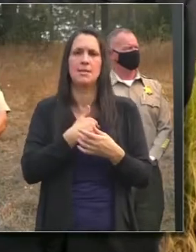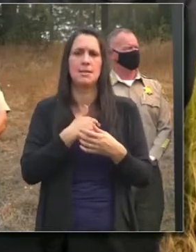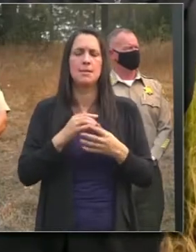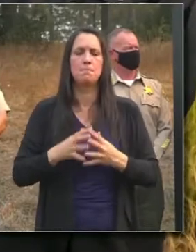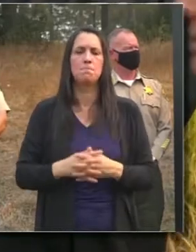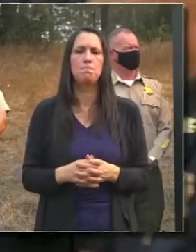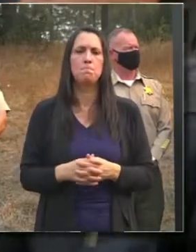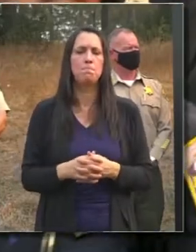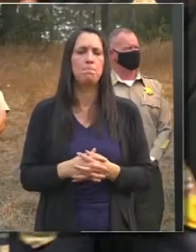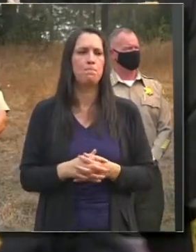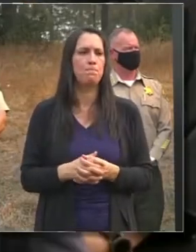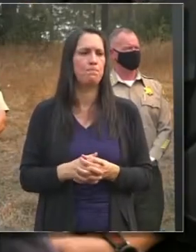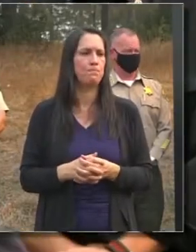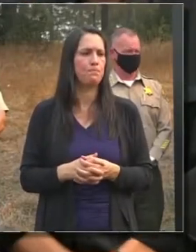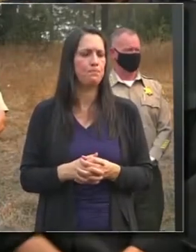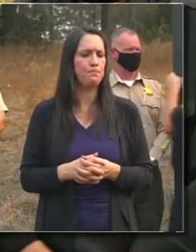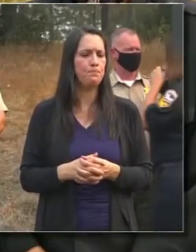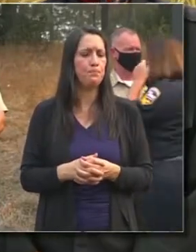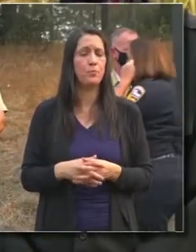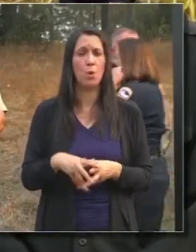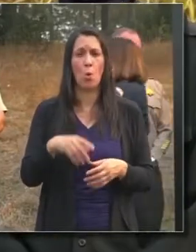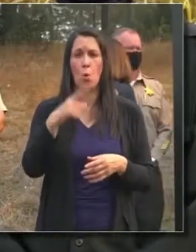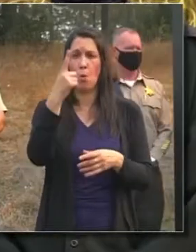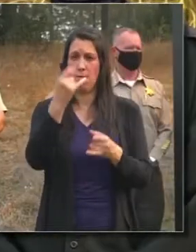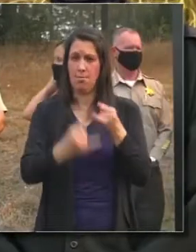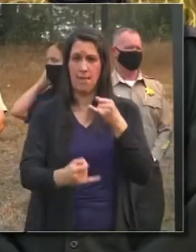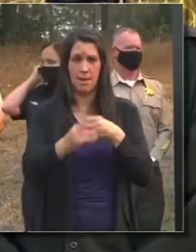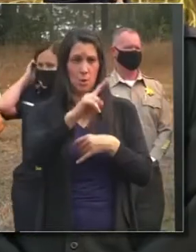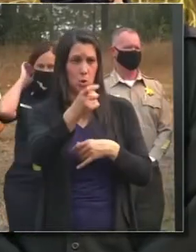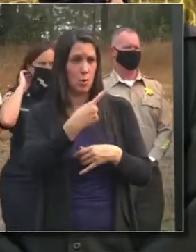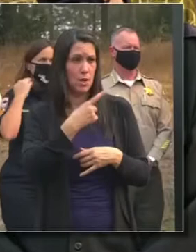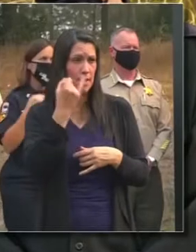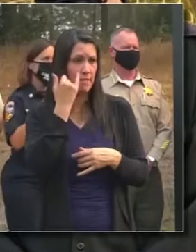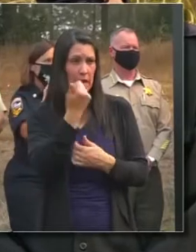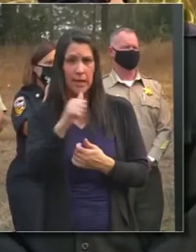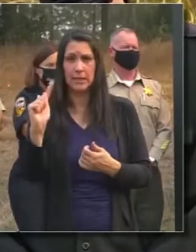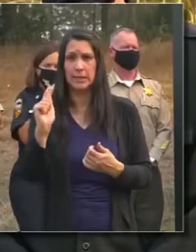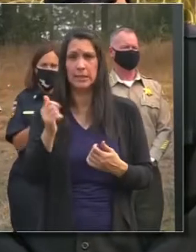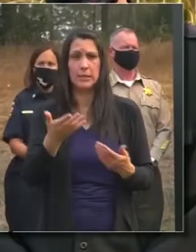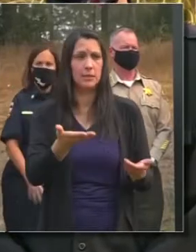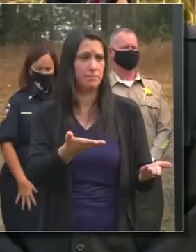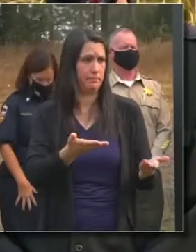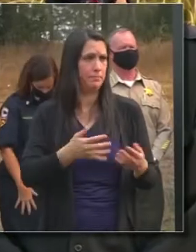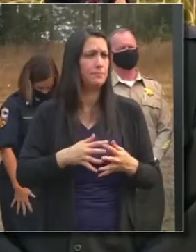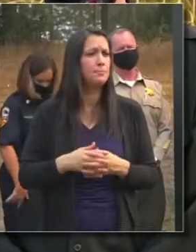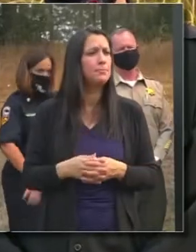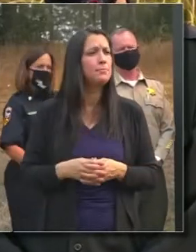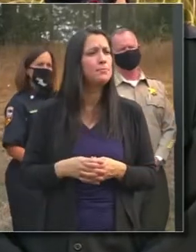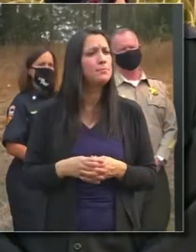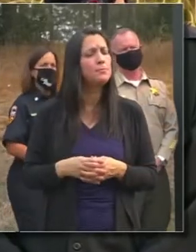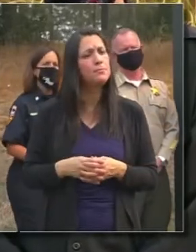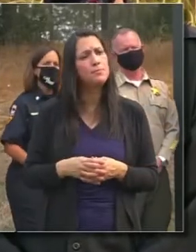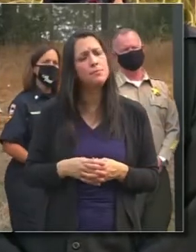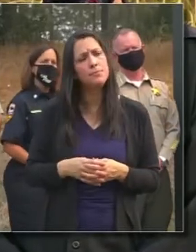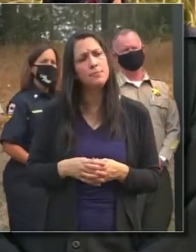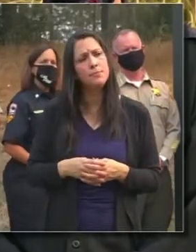encontramos esta noche porque tenemos tiempo para una pregunta más si alguien tiene preguntas adelante